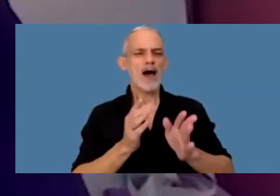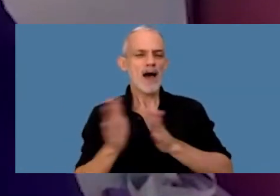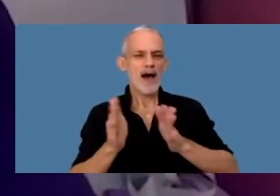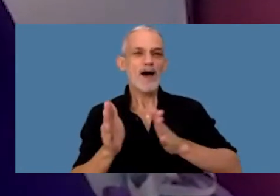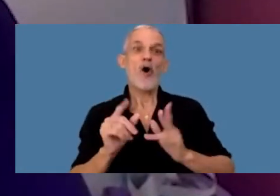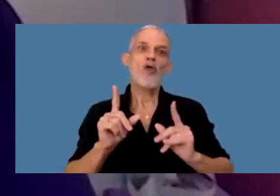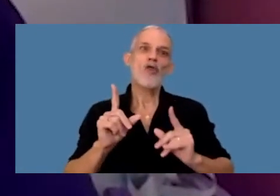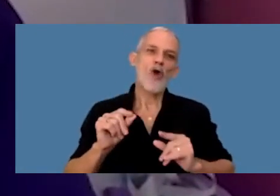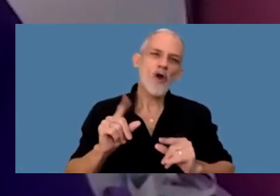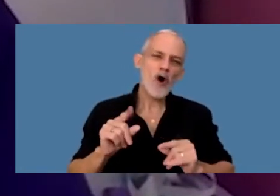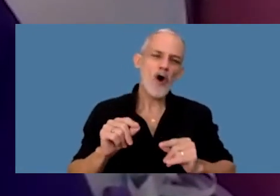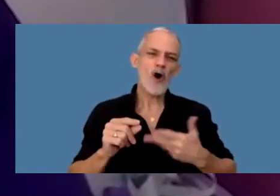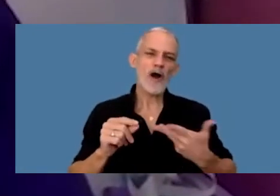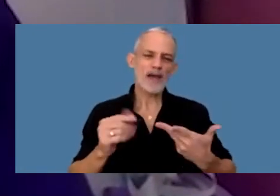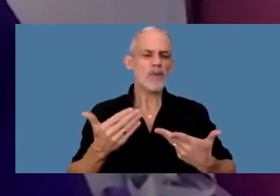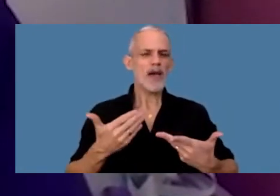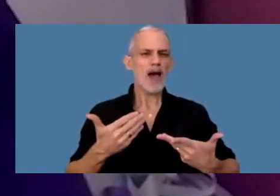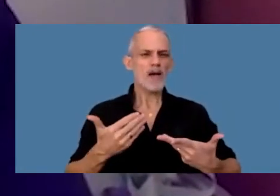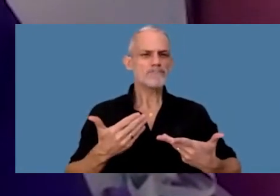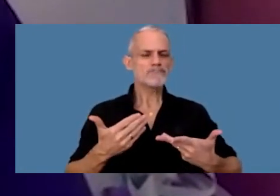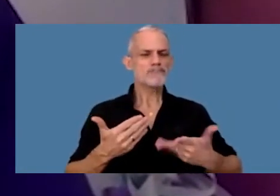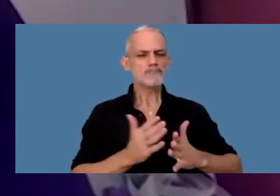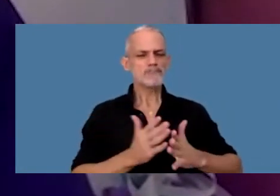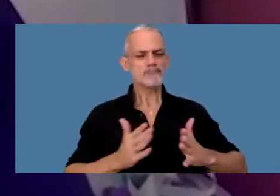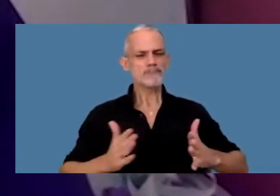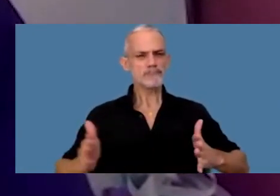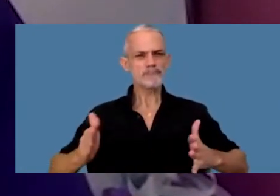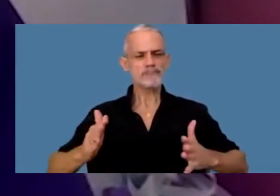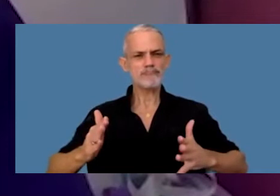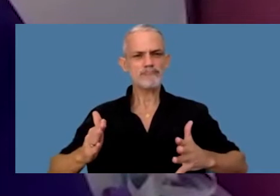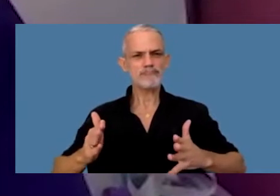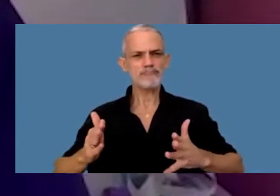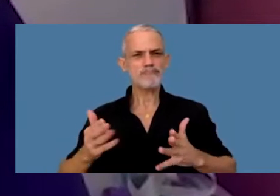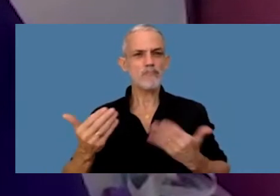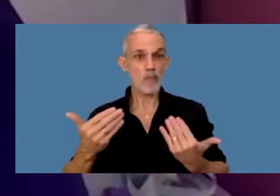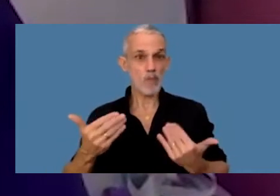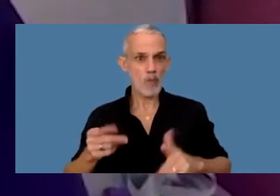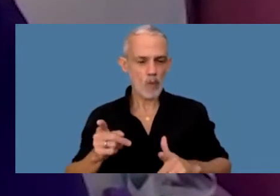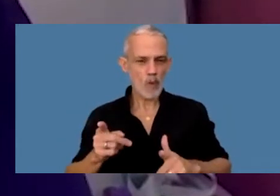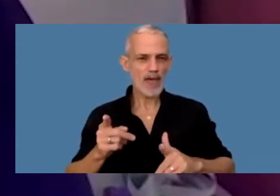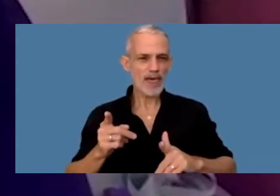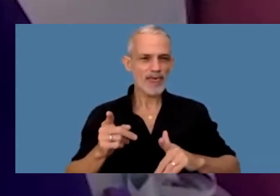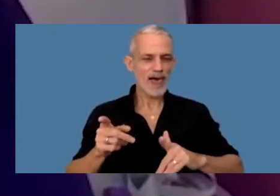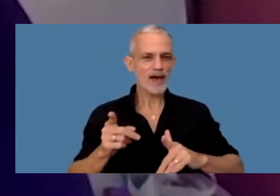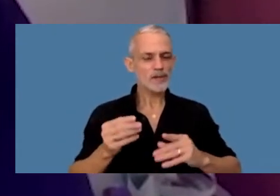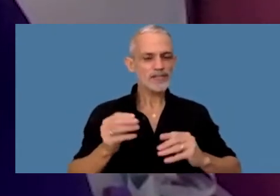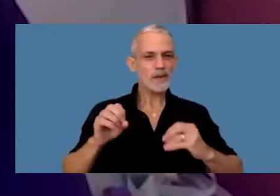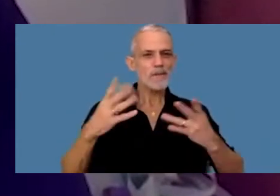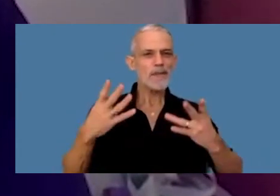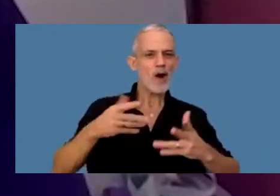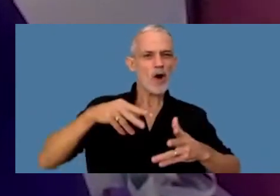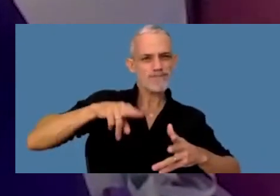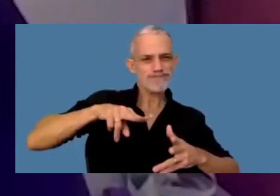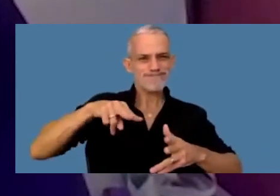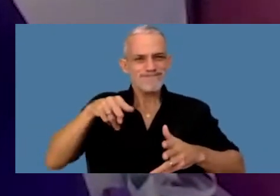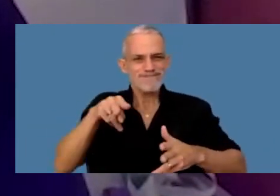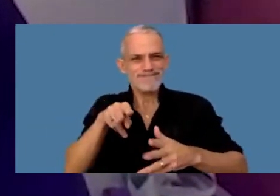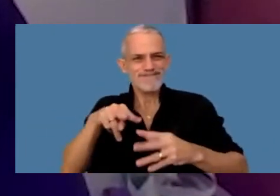yo he tomado cursos de yoga, de esferodinamia, bueno, de todo un poco, como